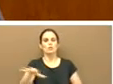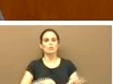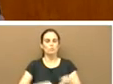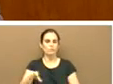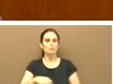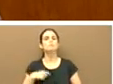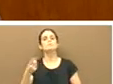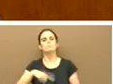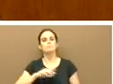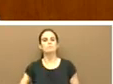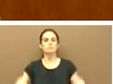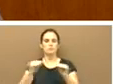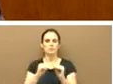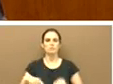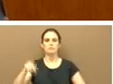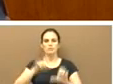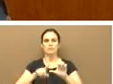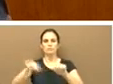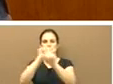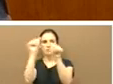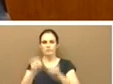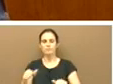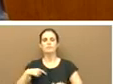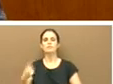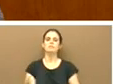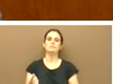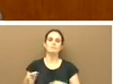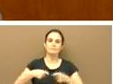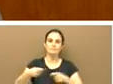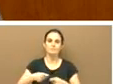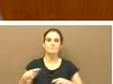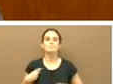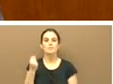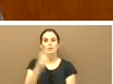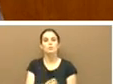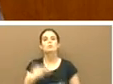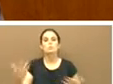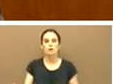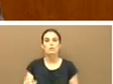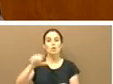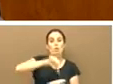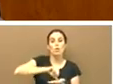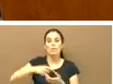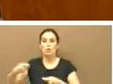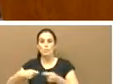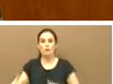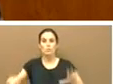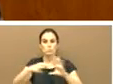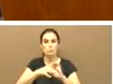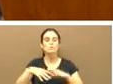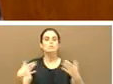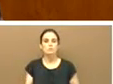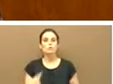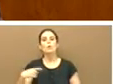En Extremadura hemos impulsado un modelo comercial basado en la apuesta del comercio ciudad por la convivencia de diferentes